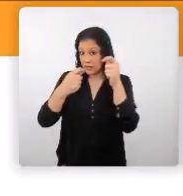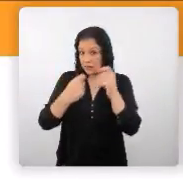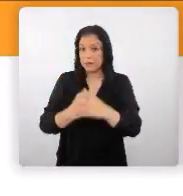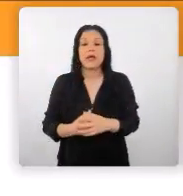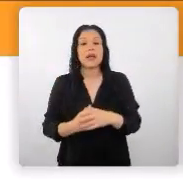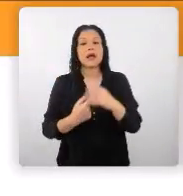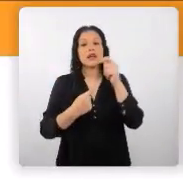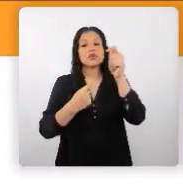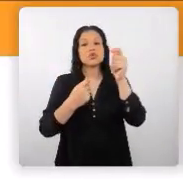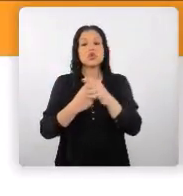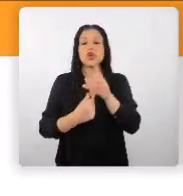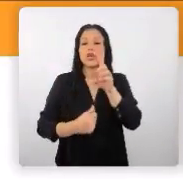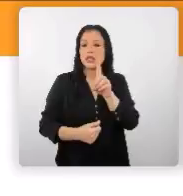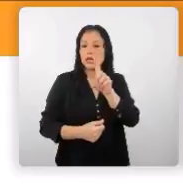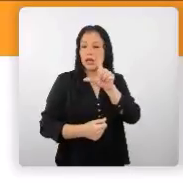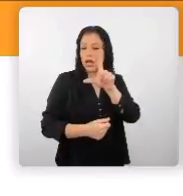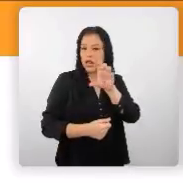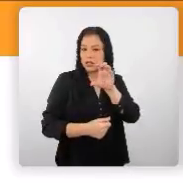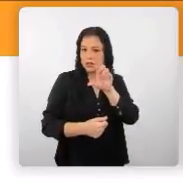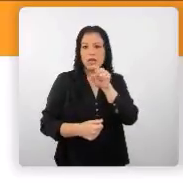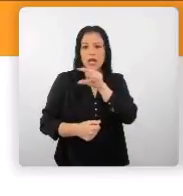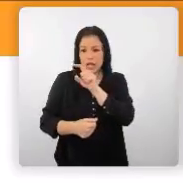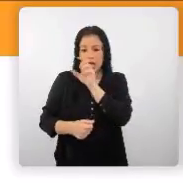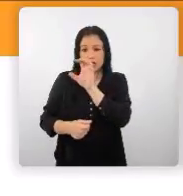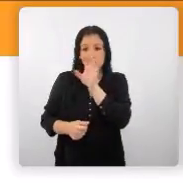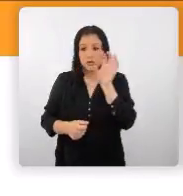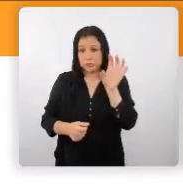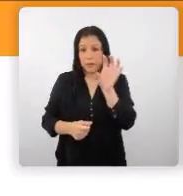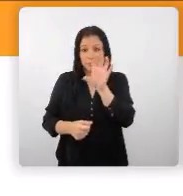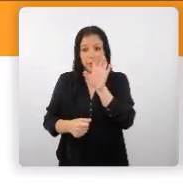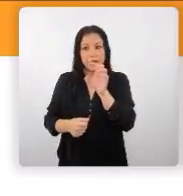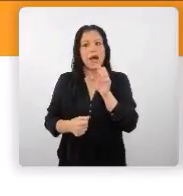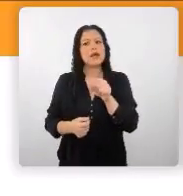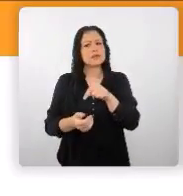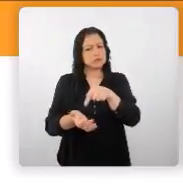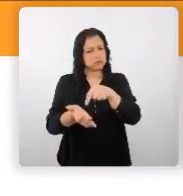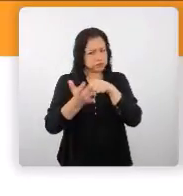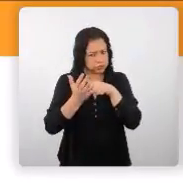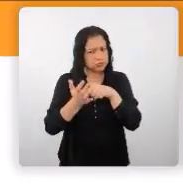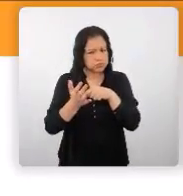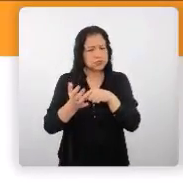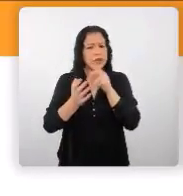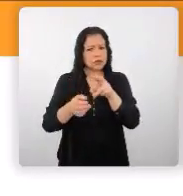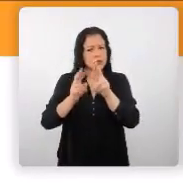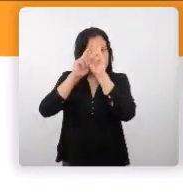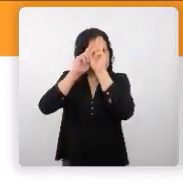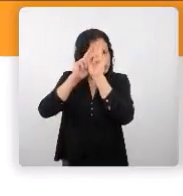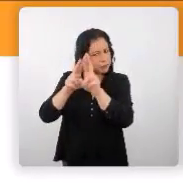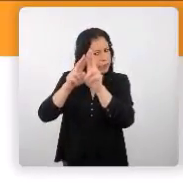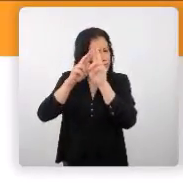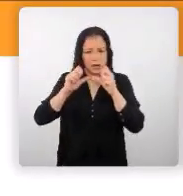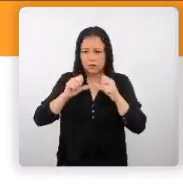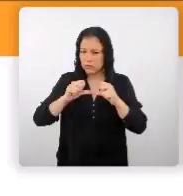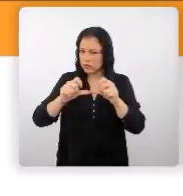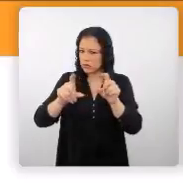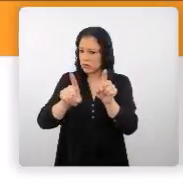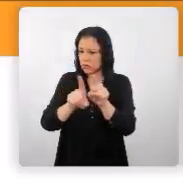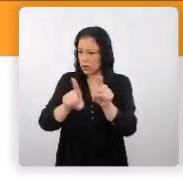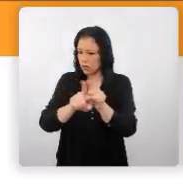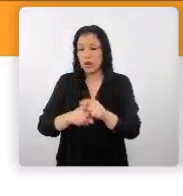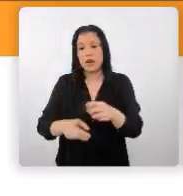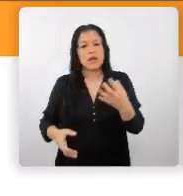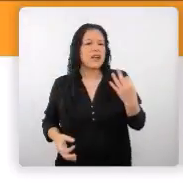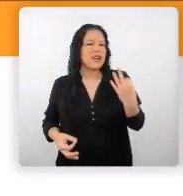operador y DMC es bastante estricta todavía y se sigue respetando. Por